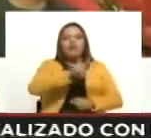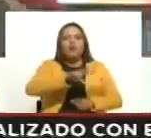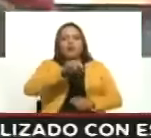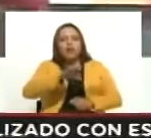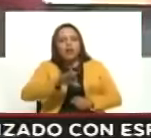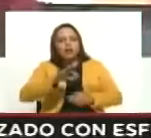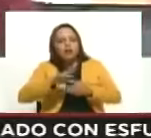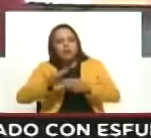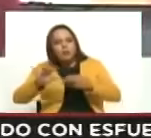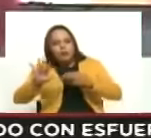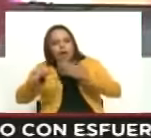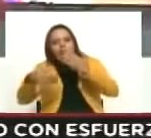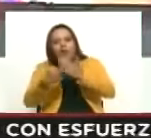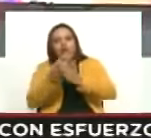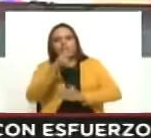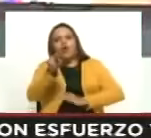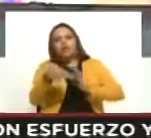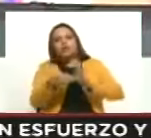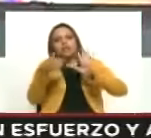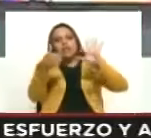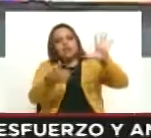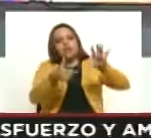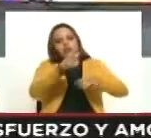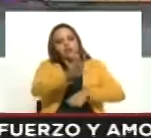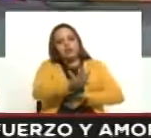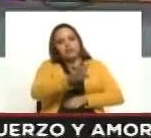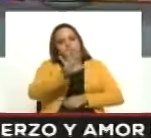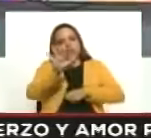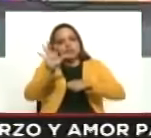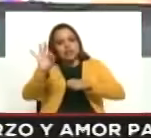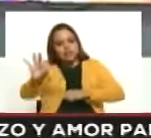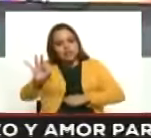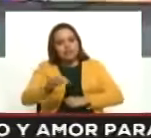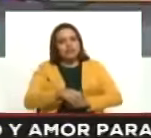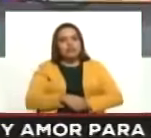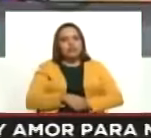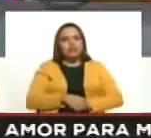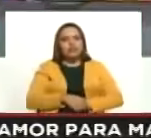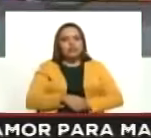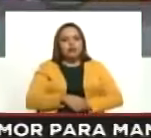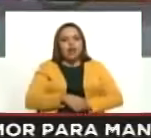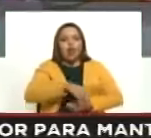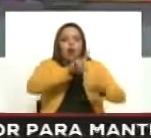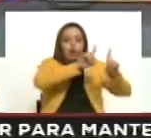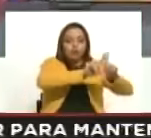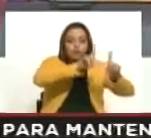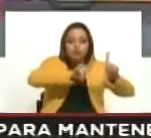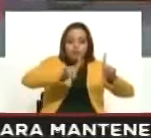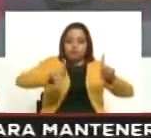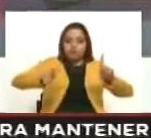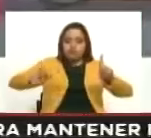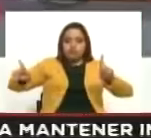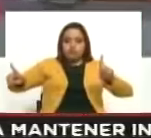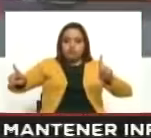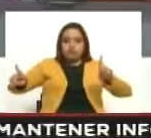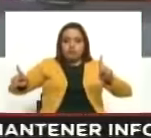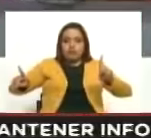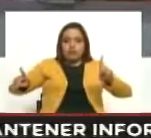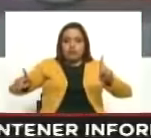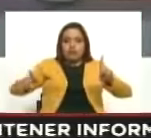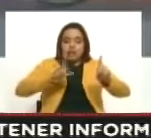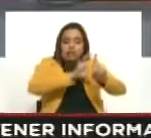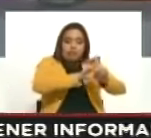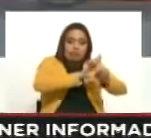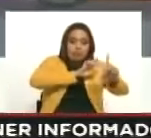4, 5, 6, hasta el 2656, 53, uno al lado de otro. Y detrás de cada jefe o